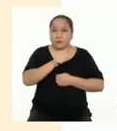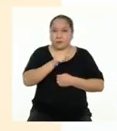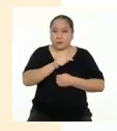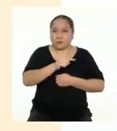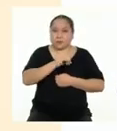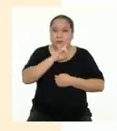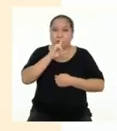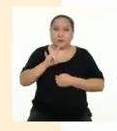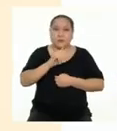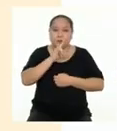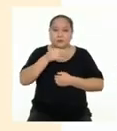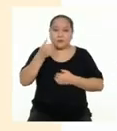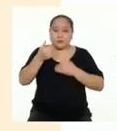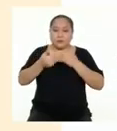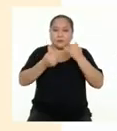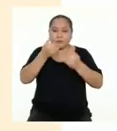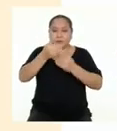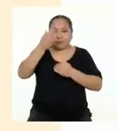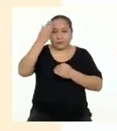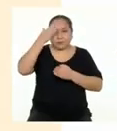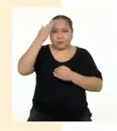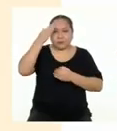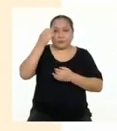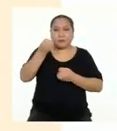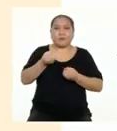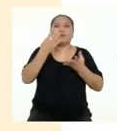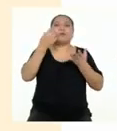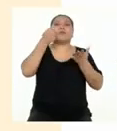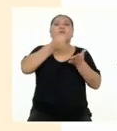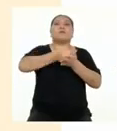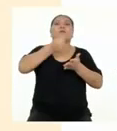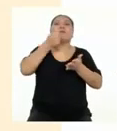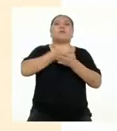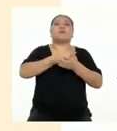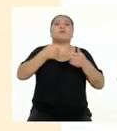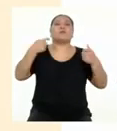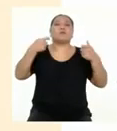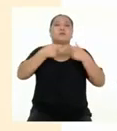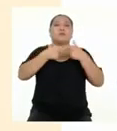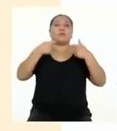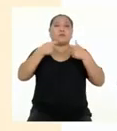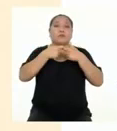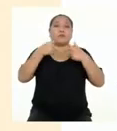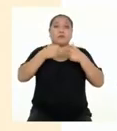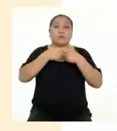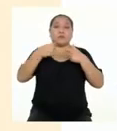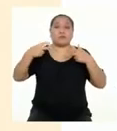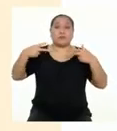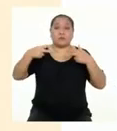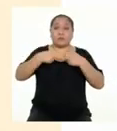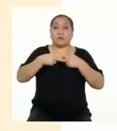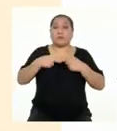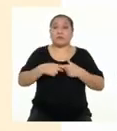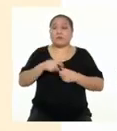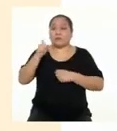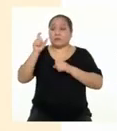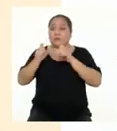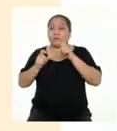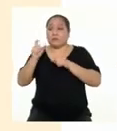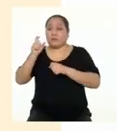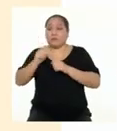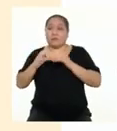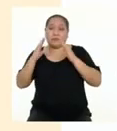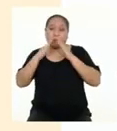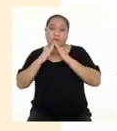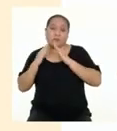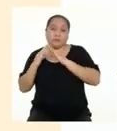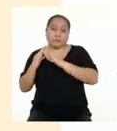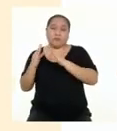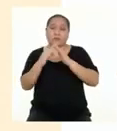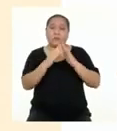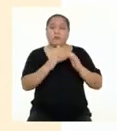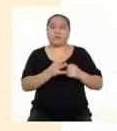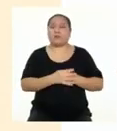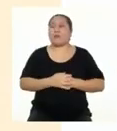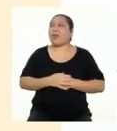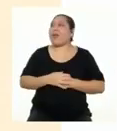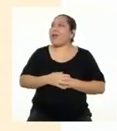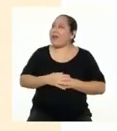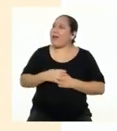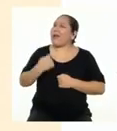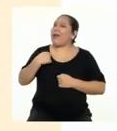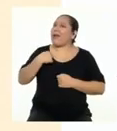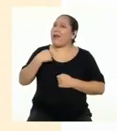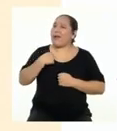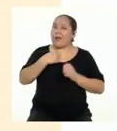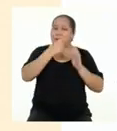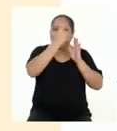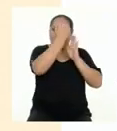para determinar el precio por el servicio de electricidad para consumidores residenciales. Ah, ya.